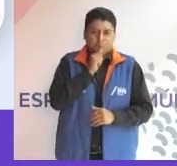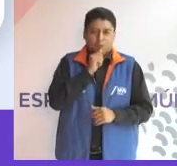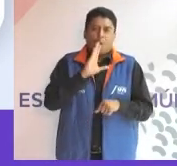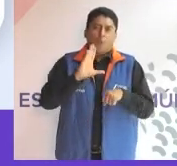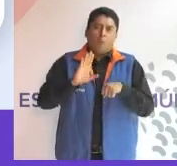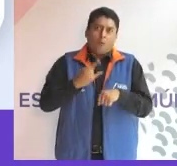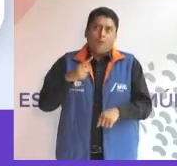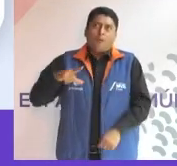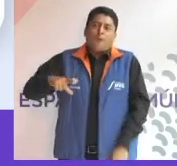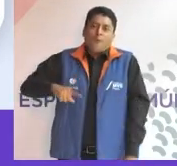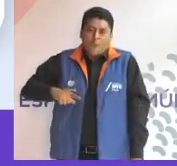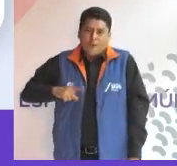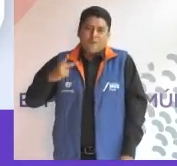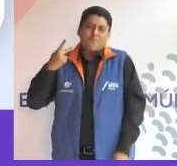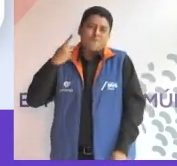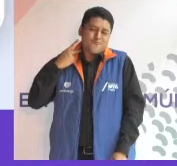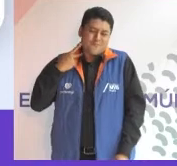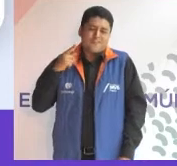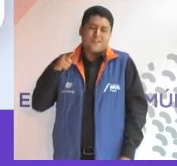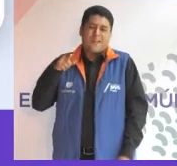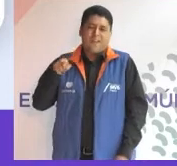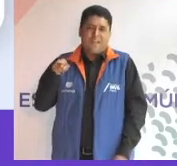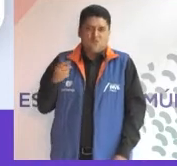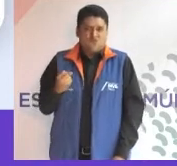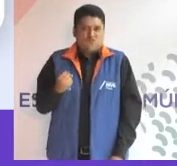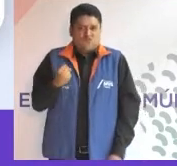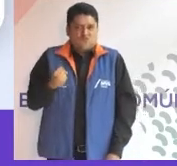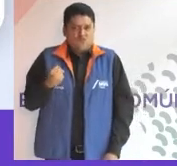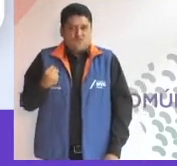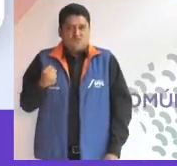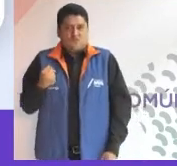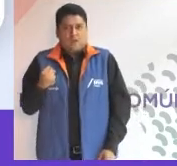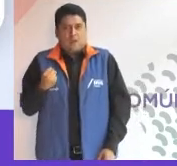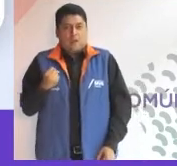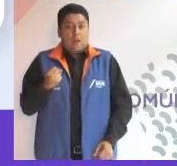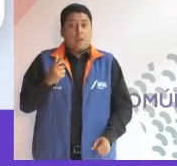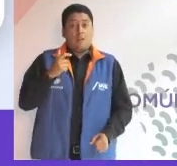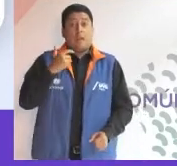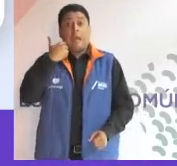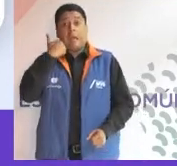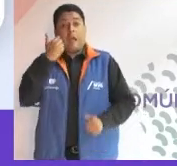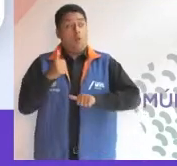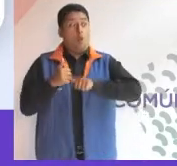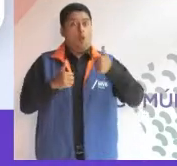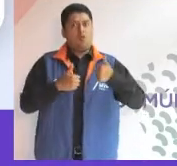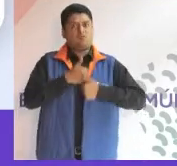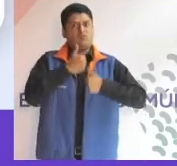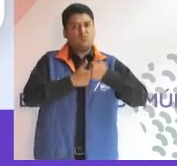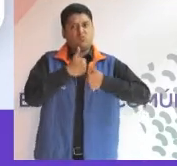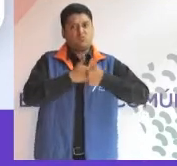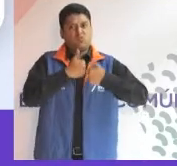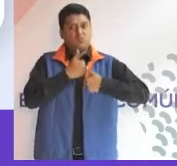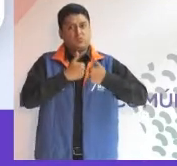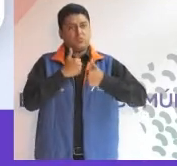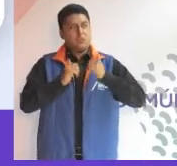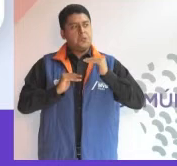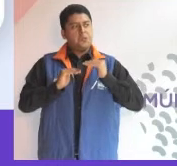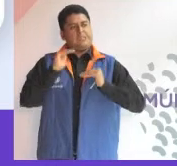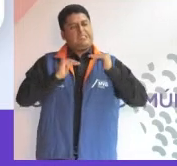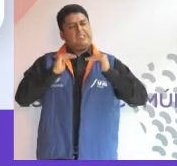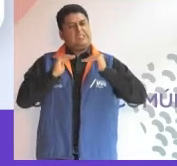que nadie le compita, y ese es el tema que Jackie mencionó inmediatamente